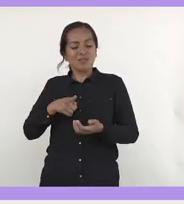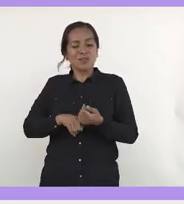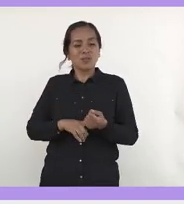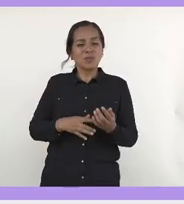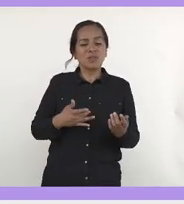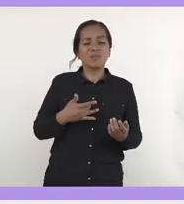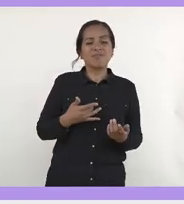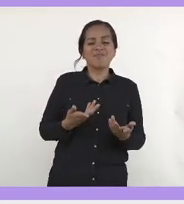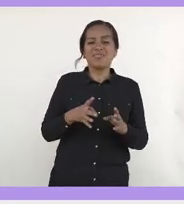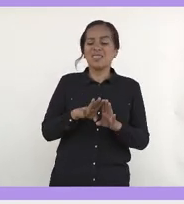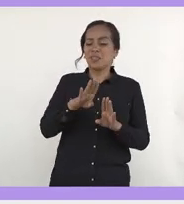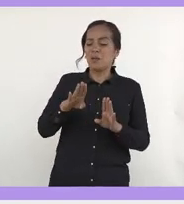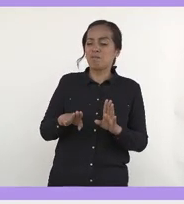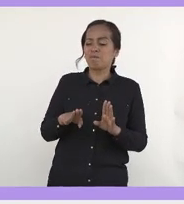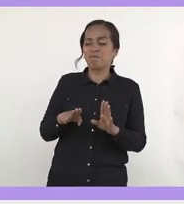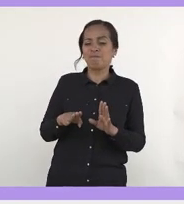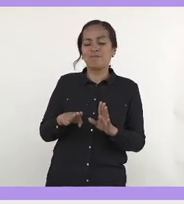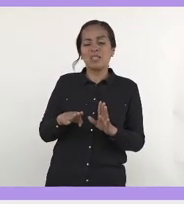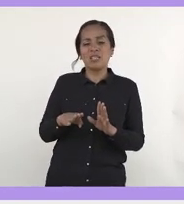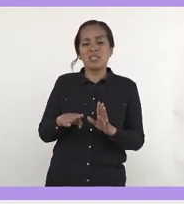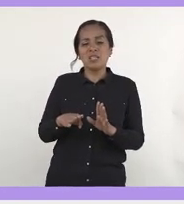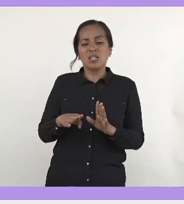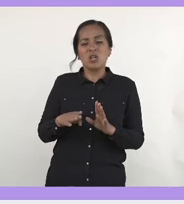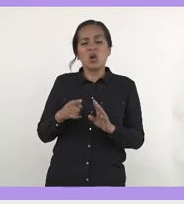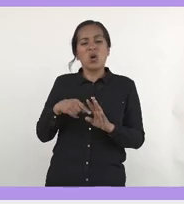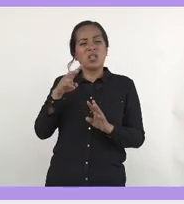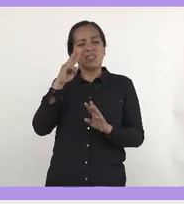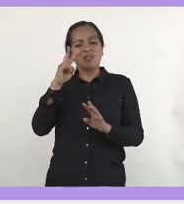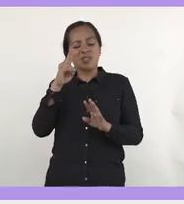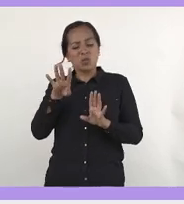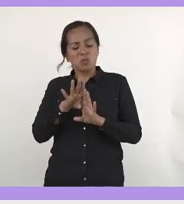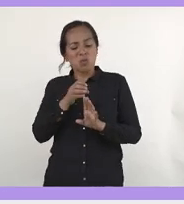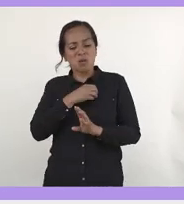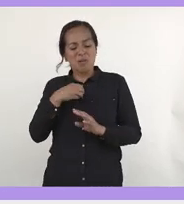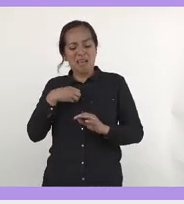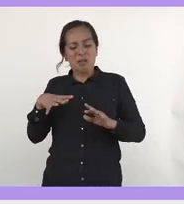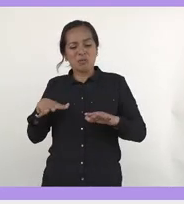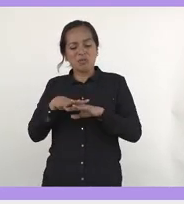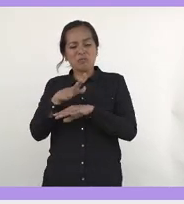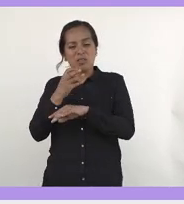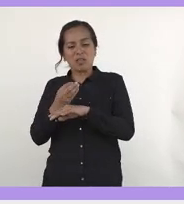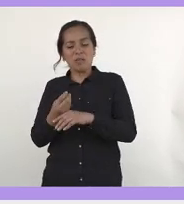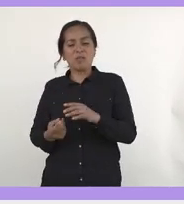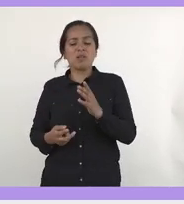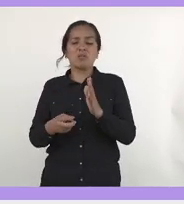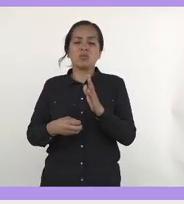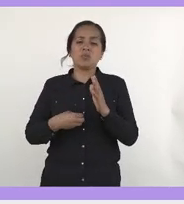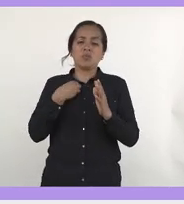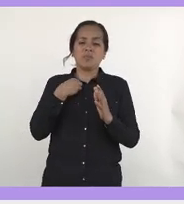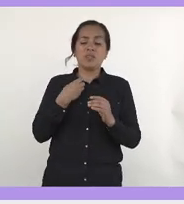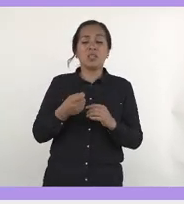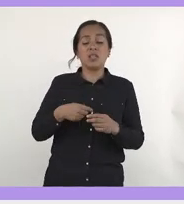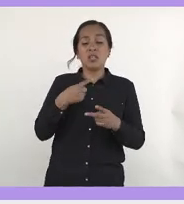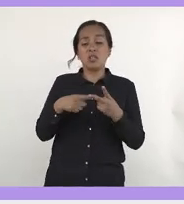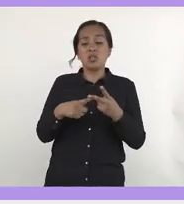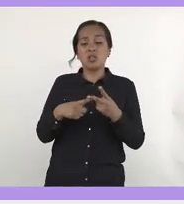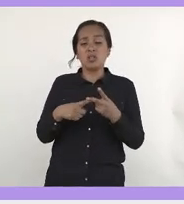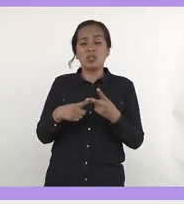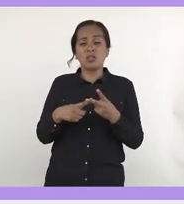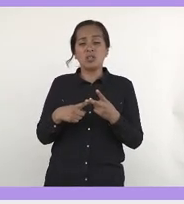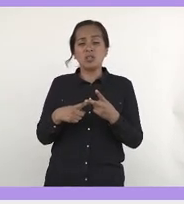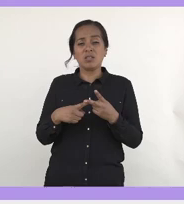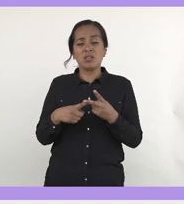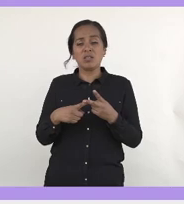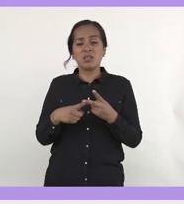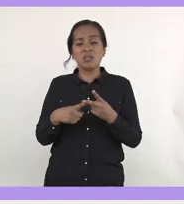razón o te ves empujado obligado a cambiar y todos Ya no me acuerdo cuál era el dos